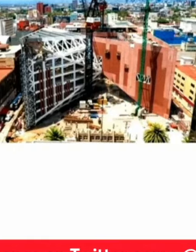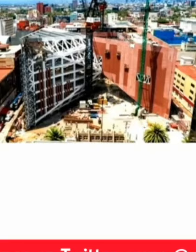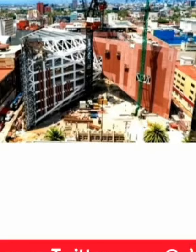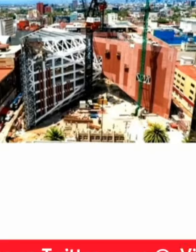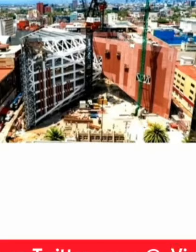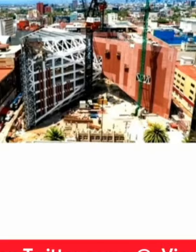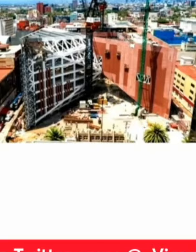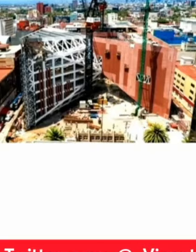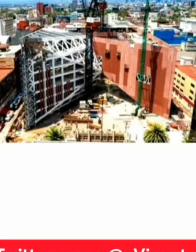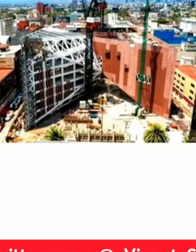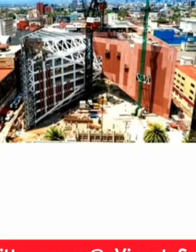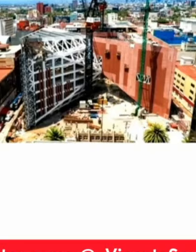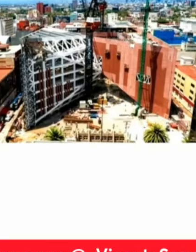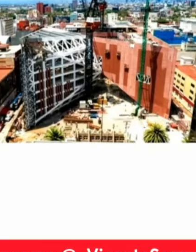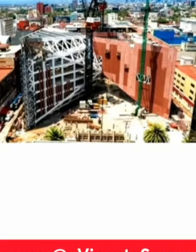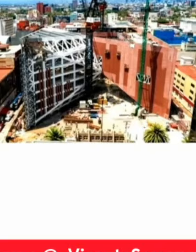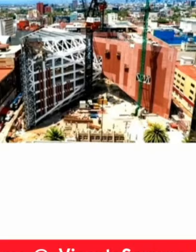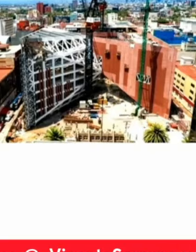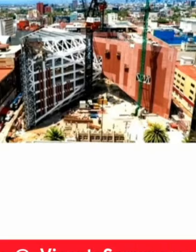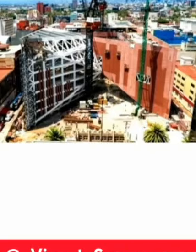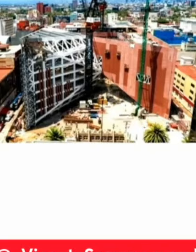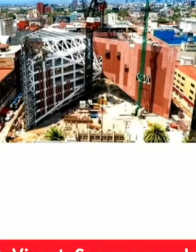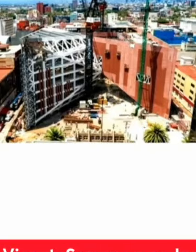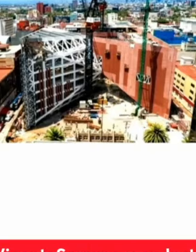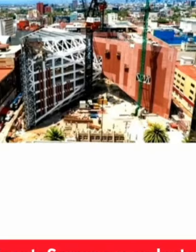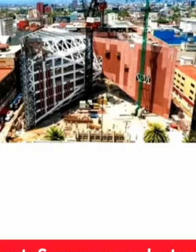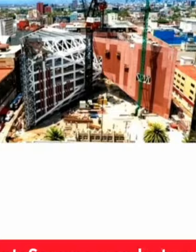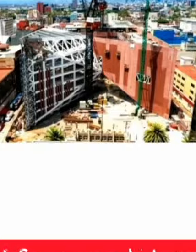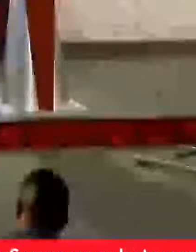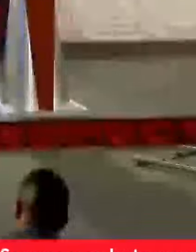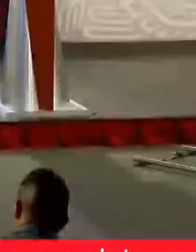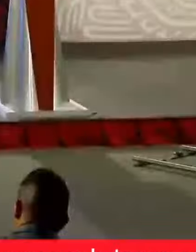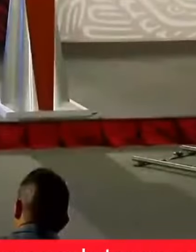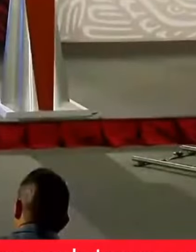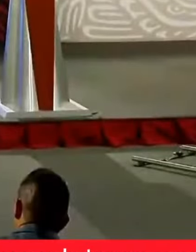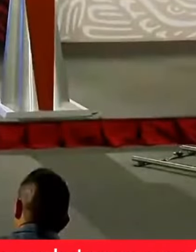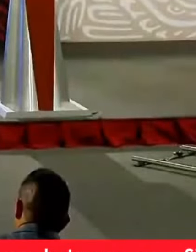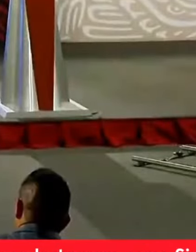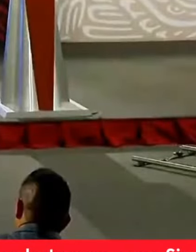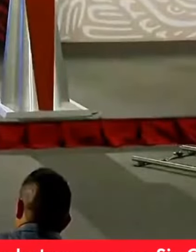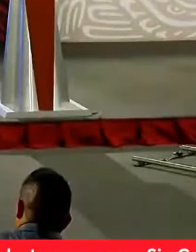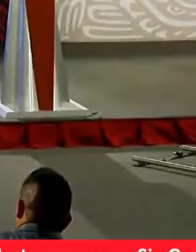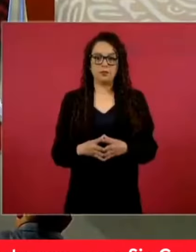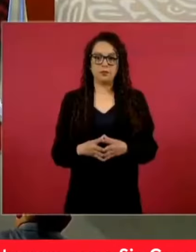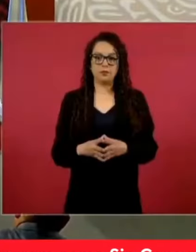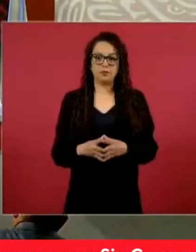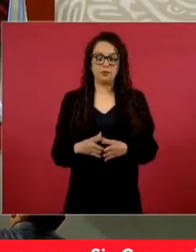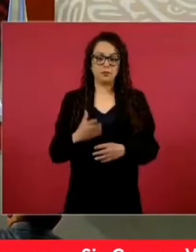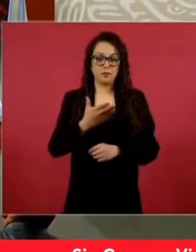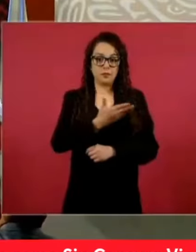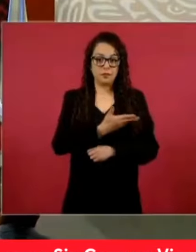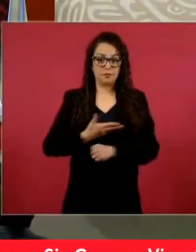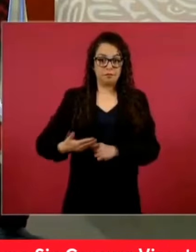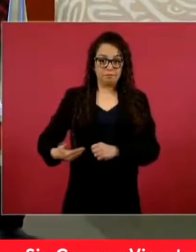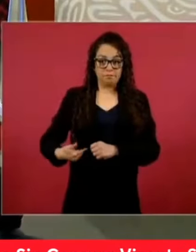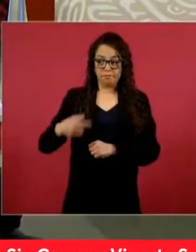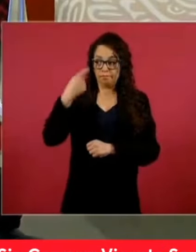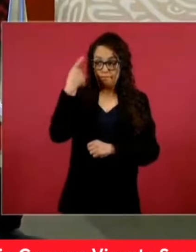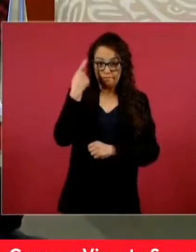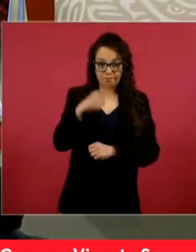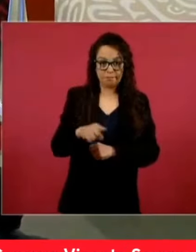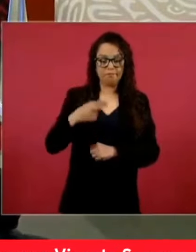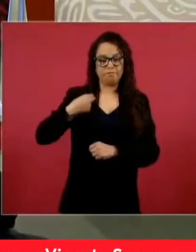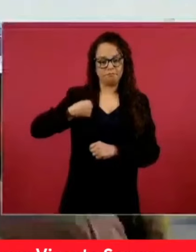inmediaciones y por instrucciones del presidente de la república se demolió y hoy en día pues está edificando este